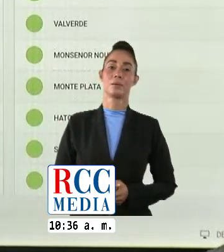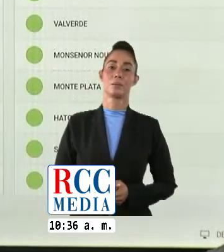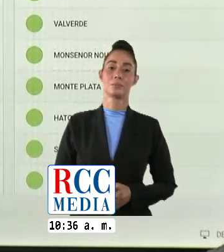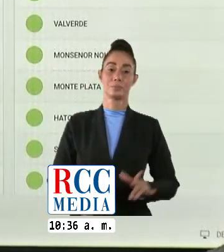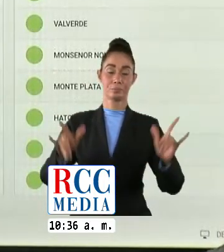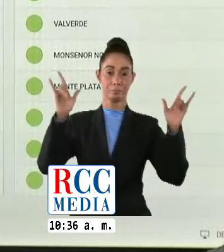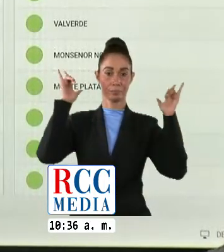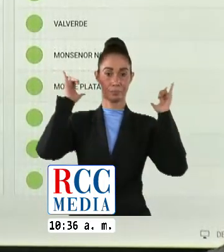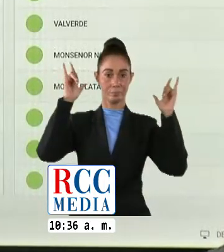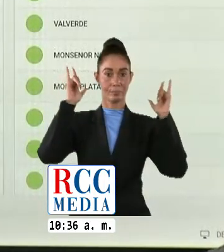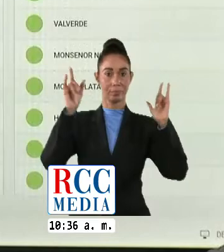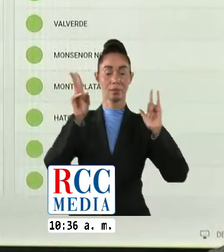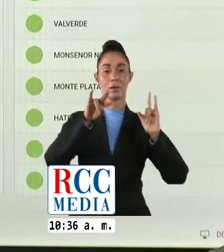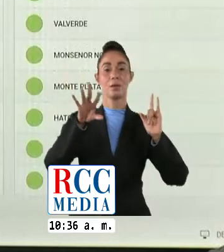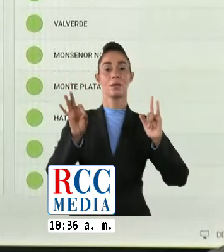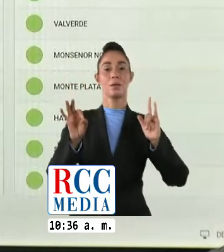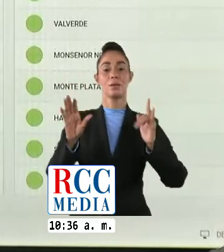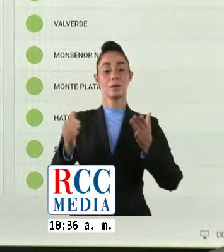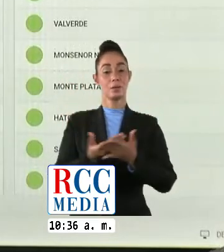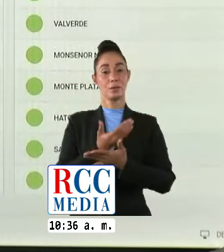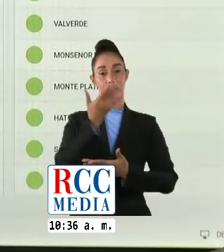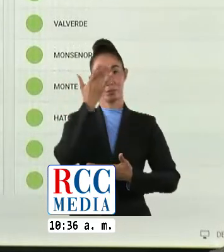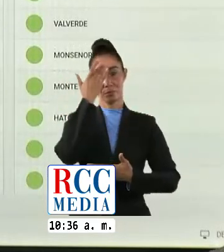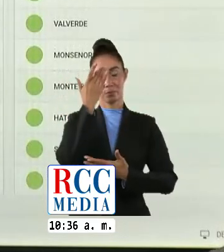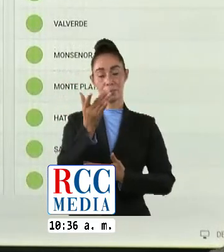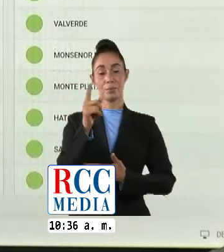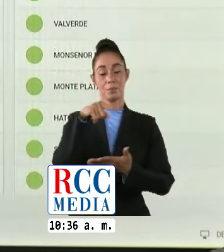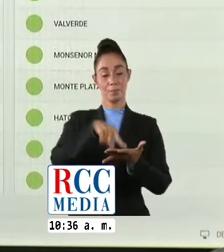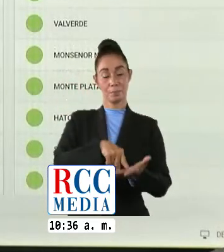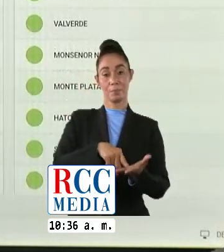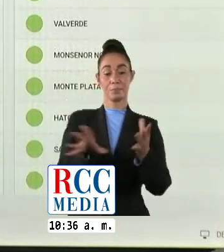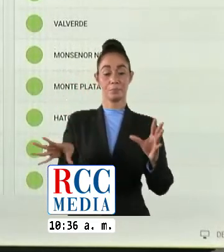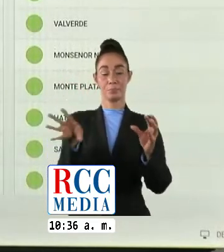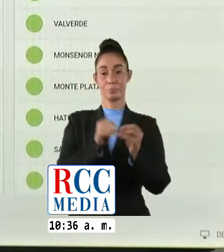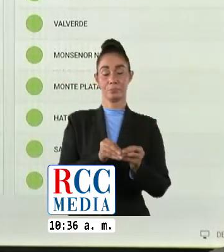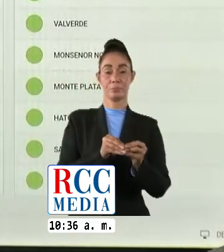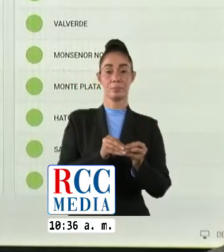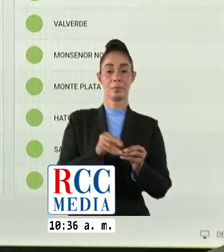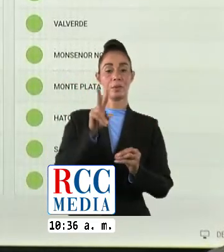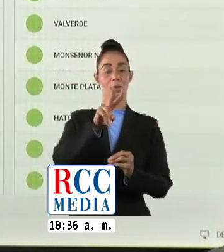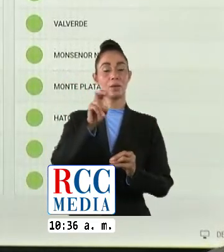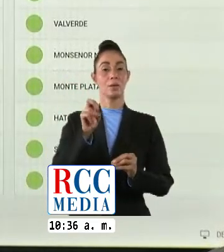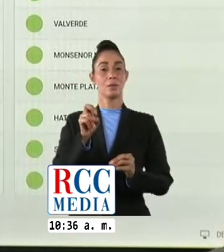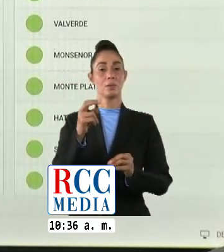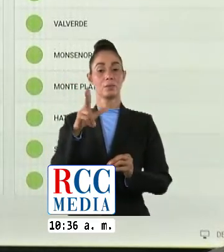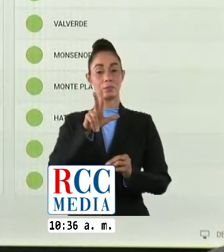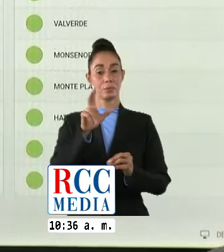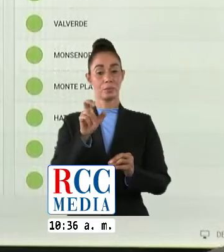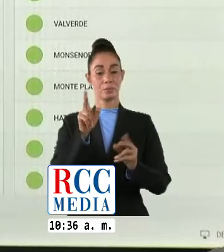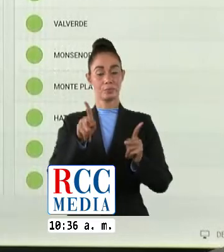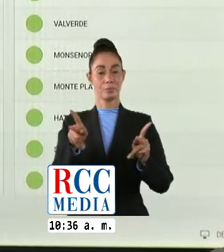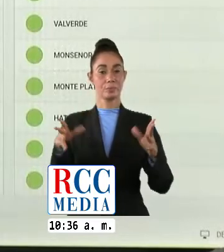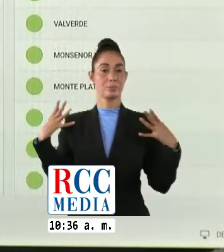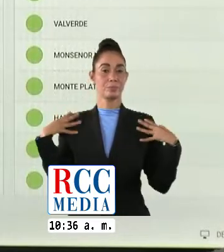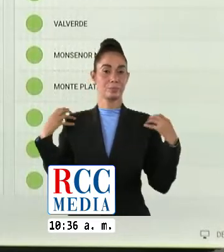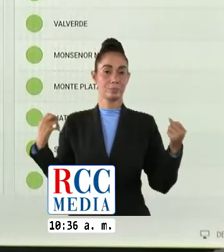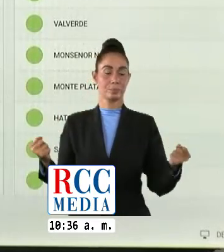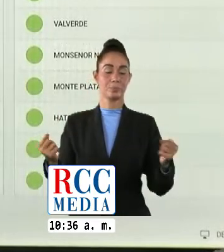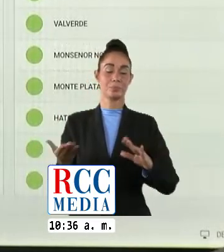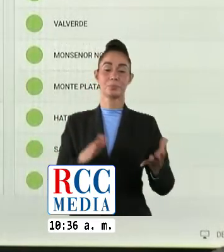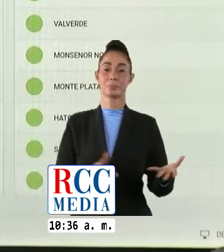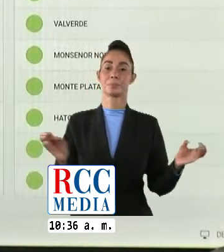Santiago, 29 casos nuevos, 1000 acumulados, 230 recuperados,